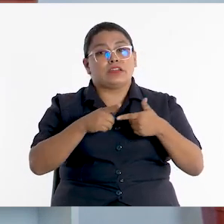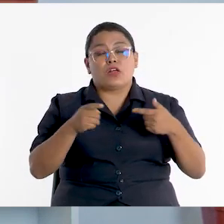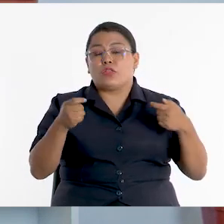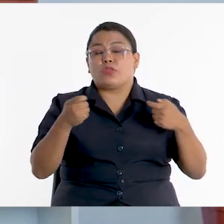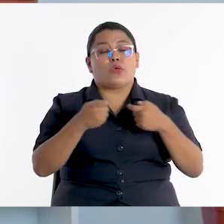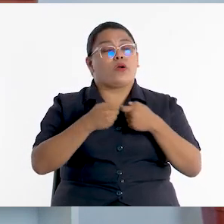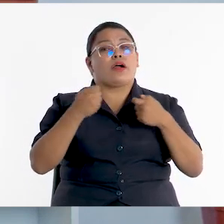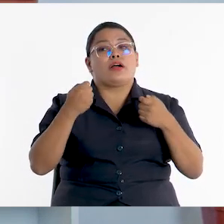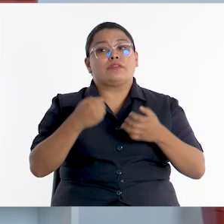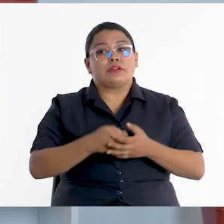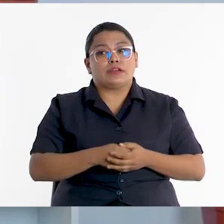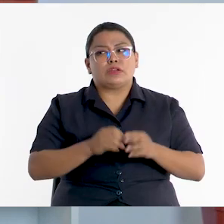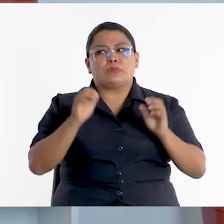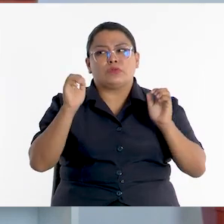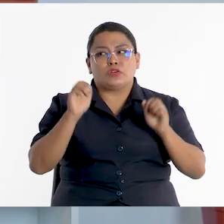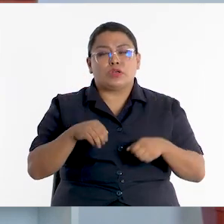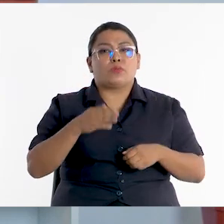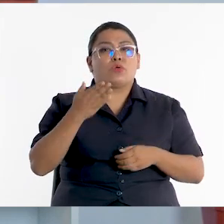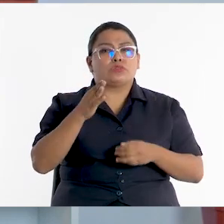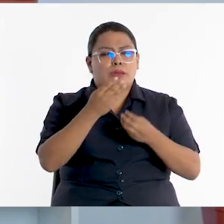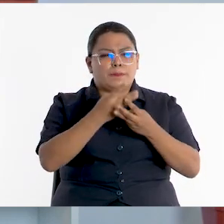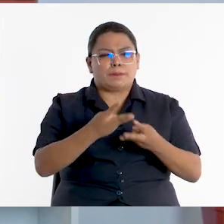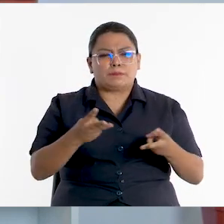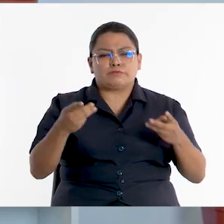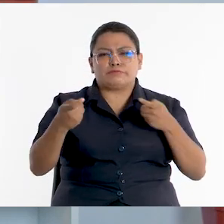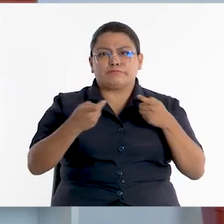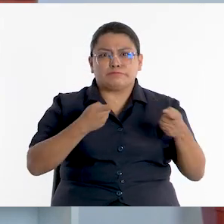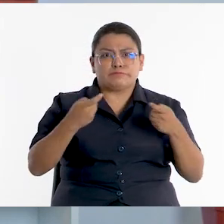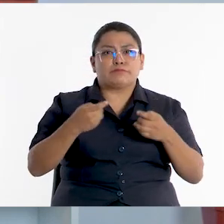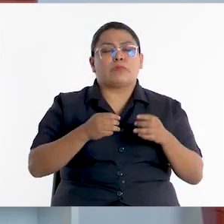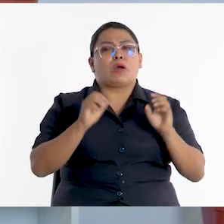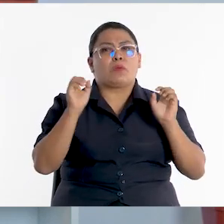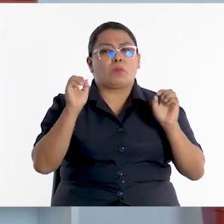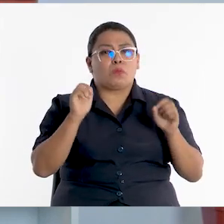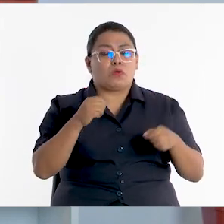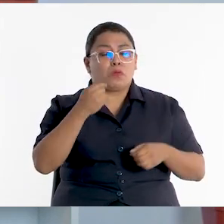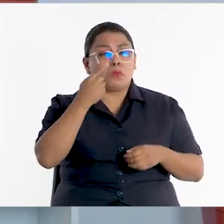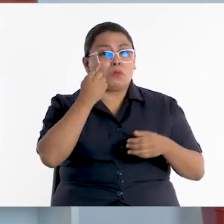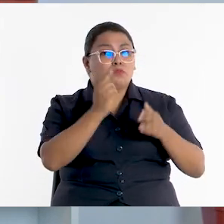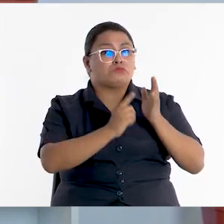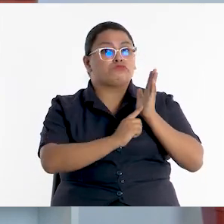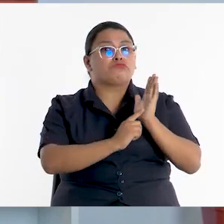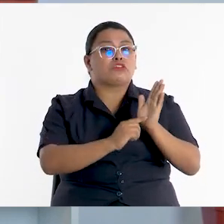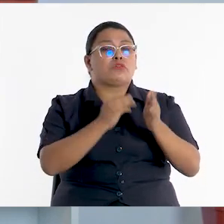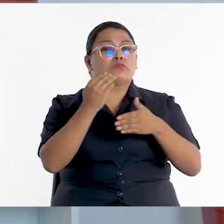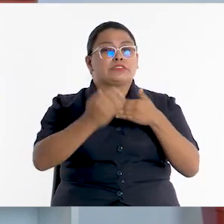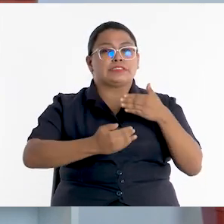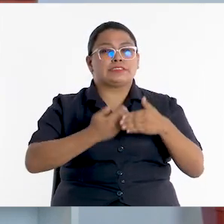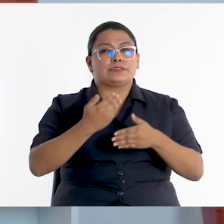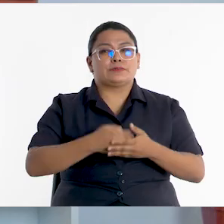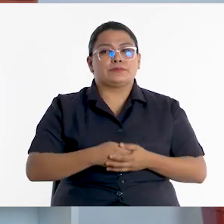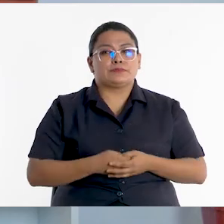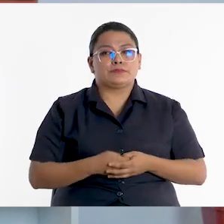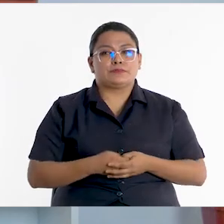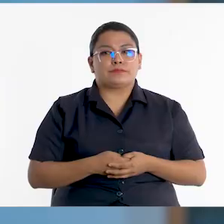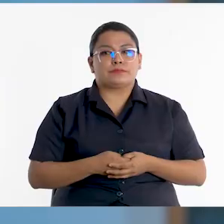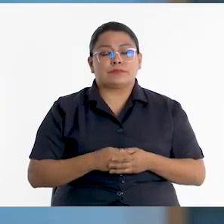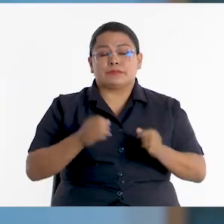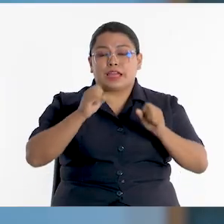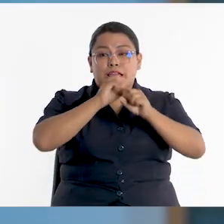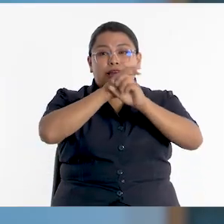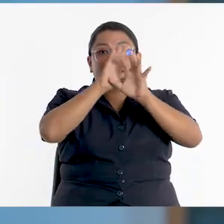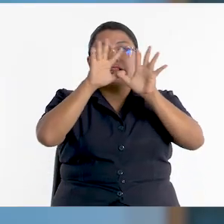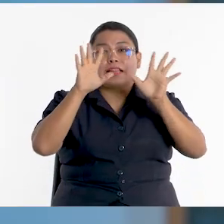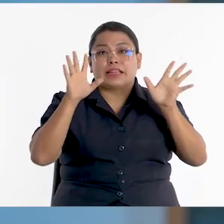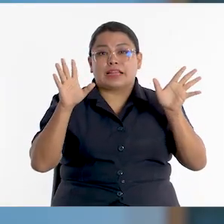divisiones inexactas. Podemos utilizar material manipulable para evidenciar este proceso.